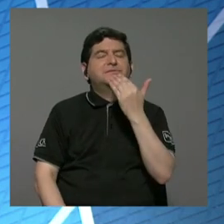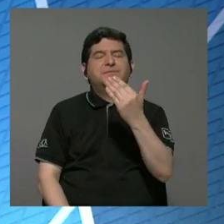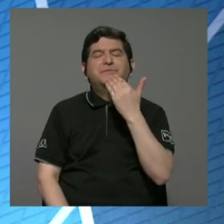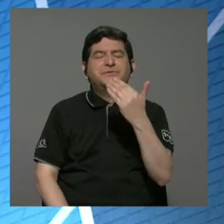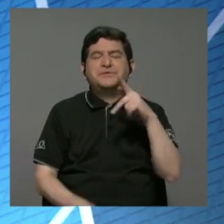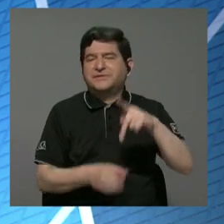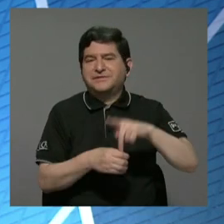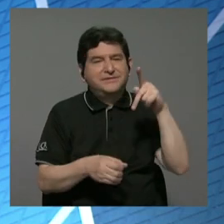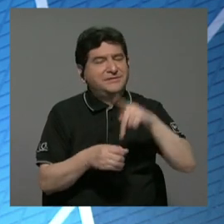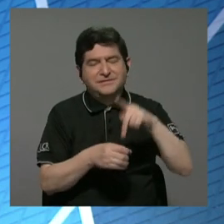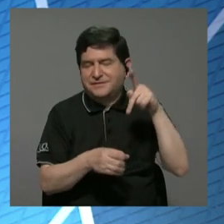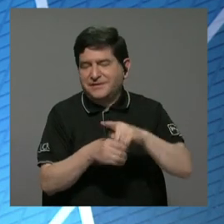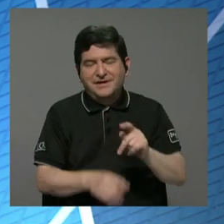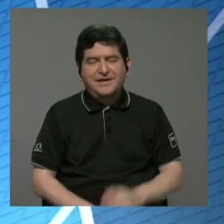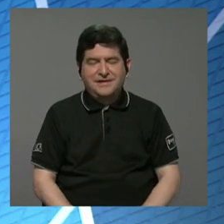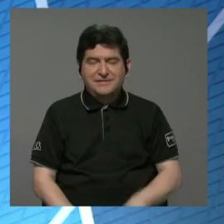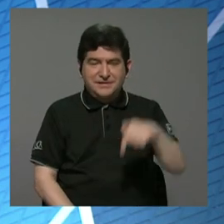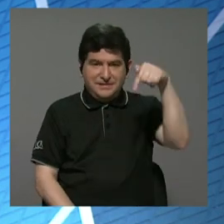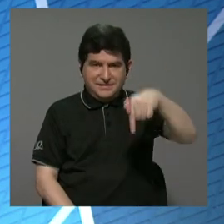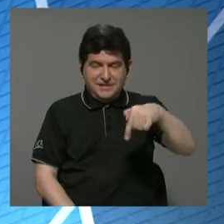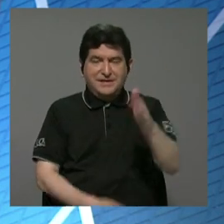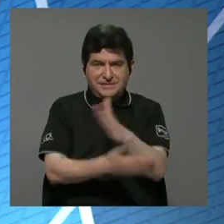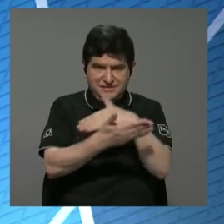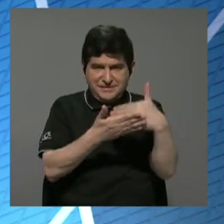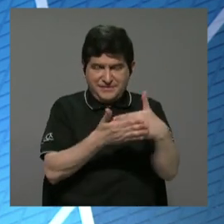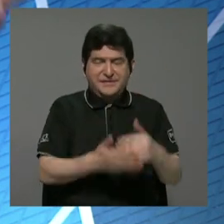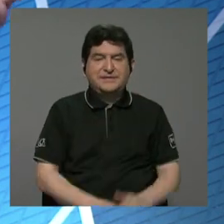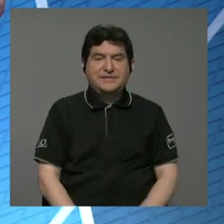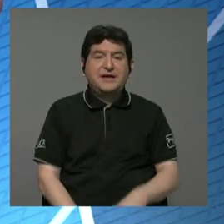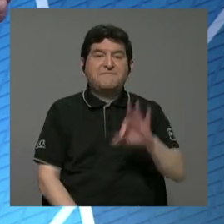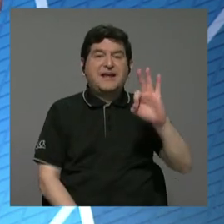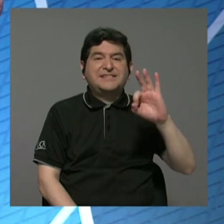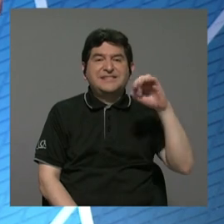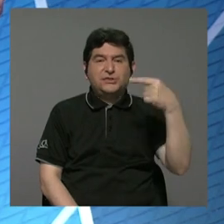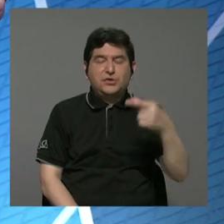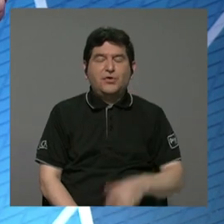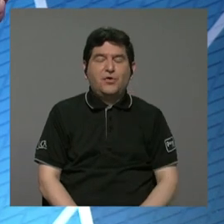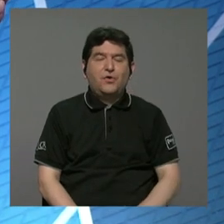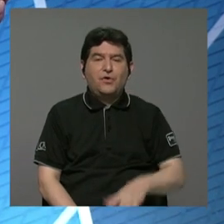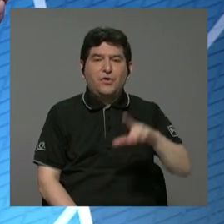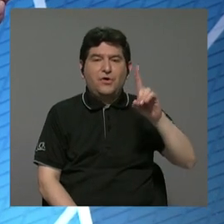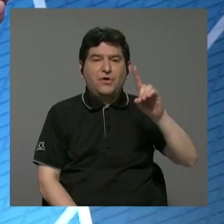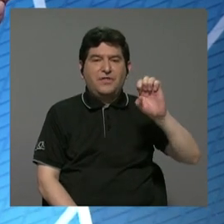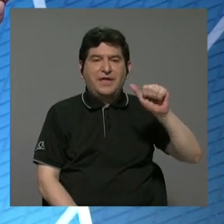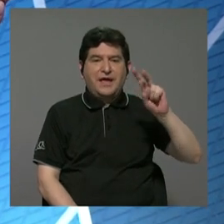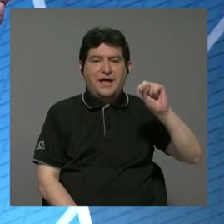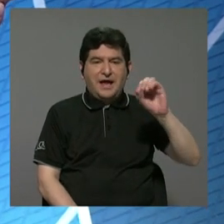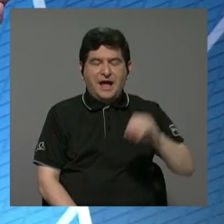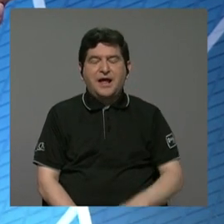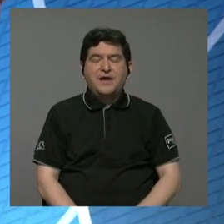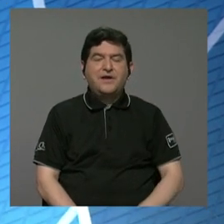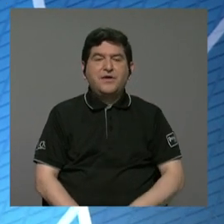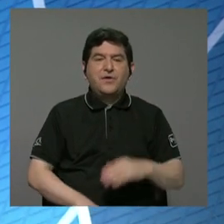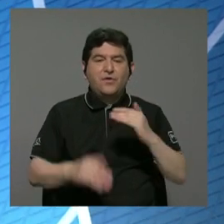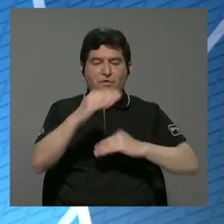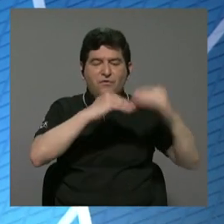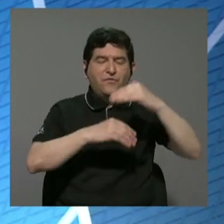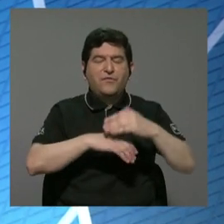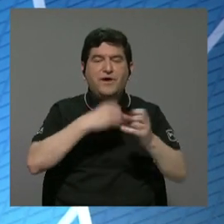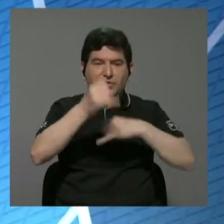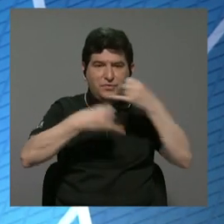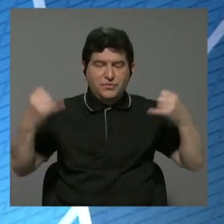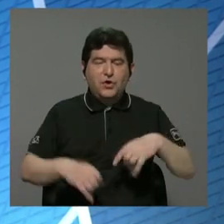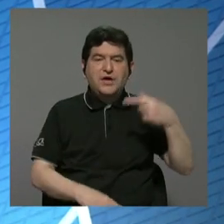su participación en este bloque. Don Francisco Guevara, decano de la Facultad de Letras de la Universidad de Costa Rica, don Guillermo